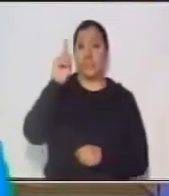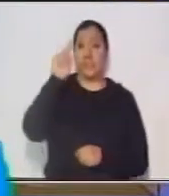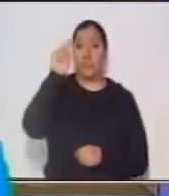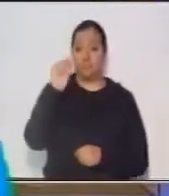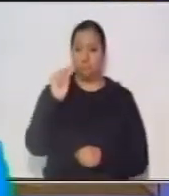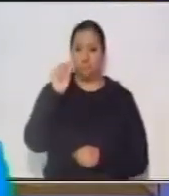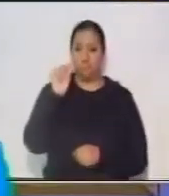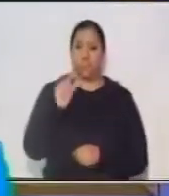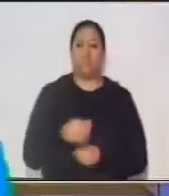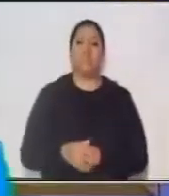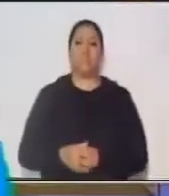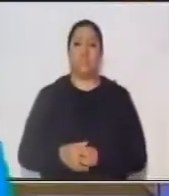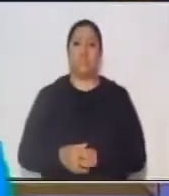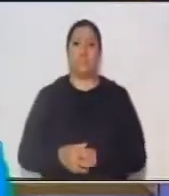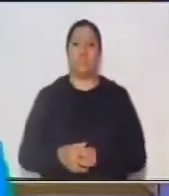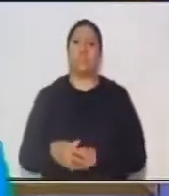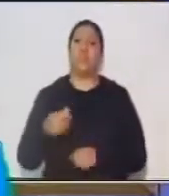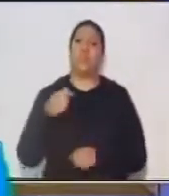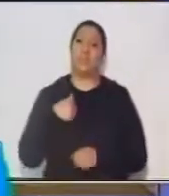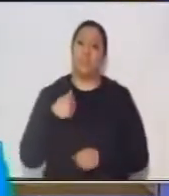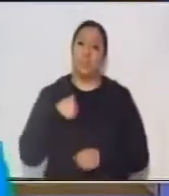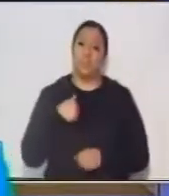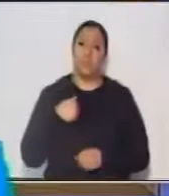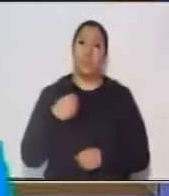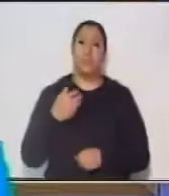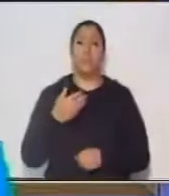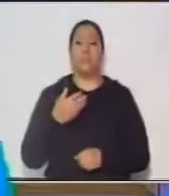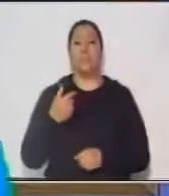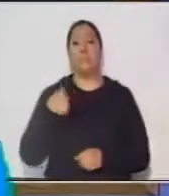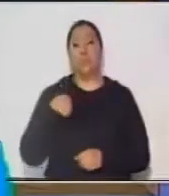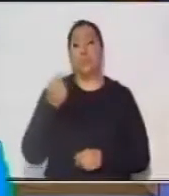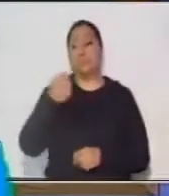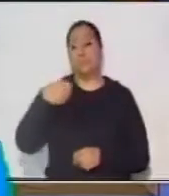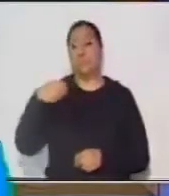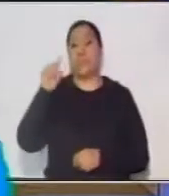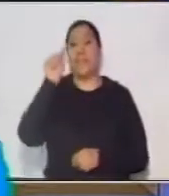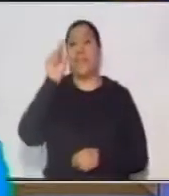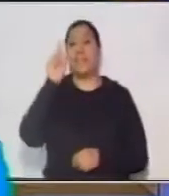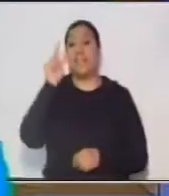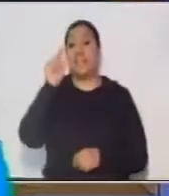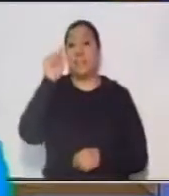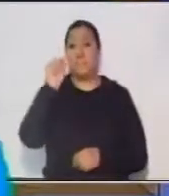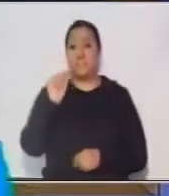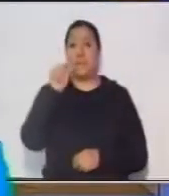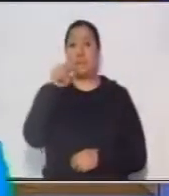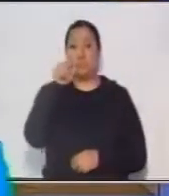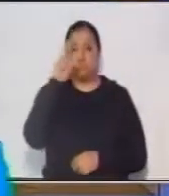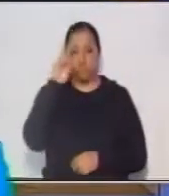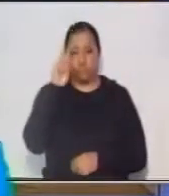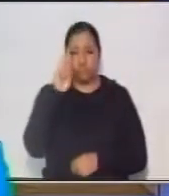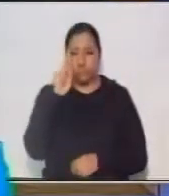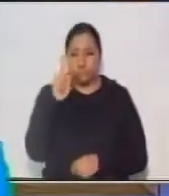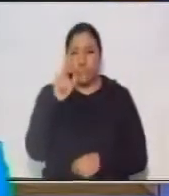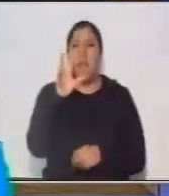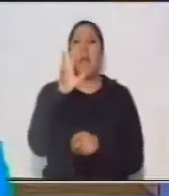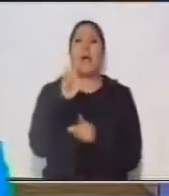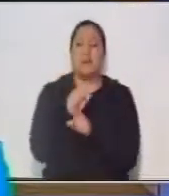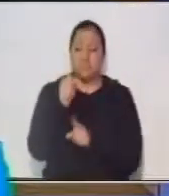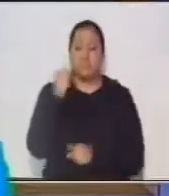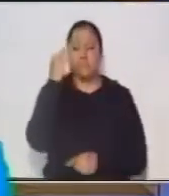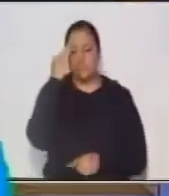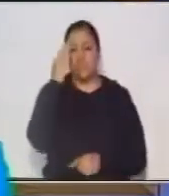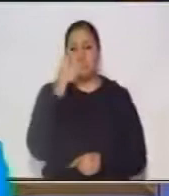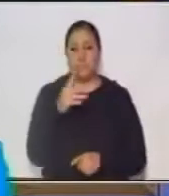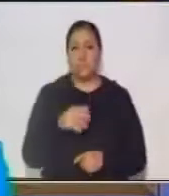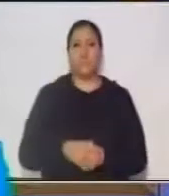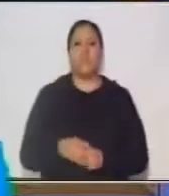voy a poner en minúscula para que la identifiquemos. La diagonal más grande en mayúscula por